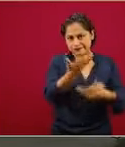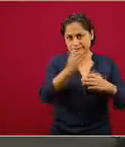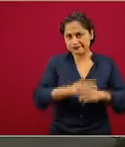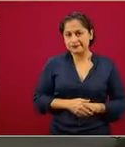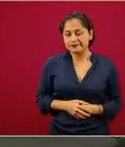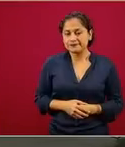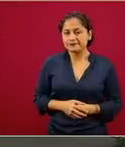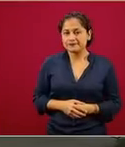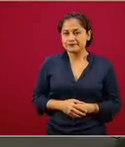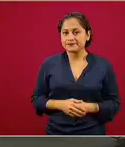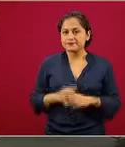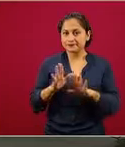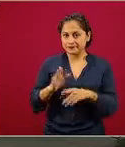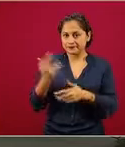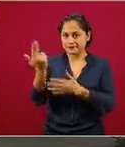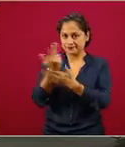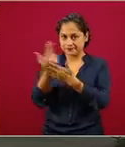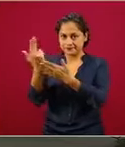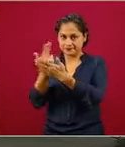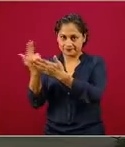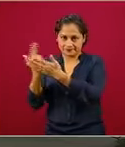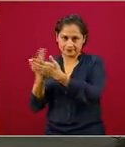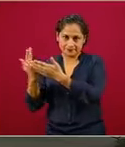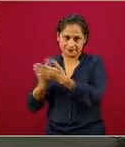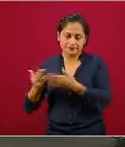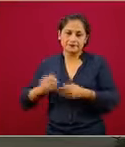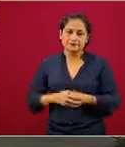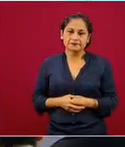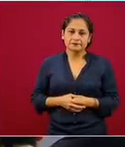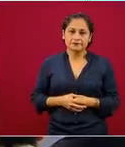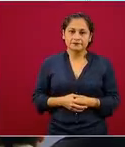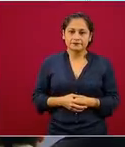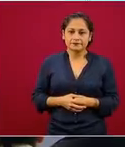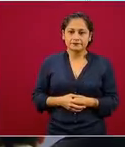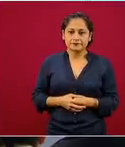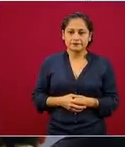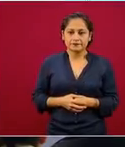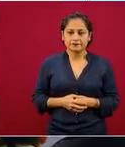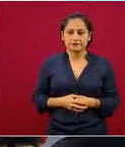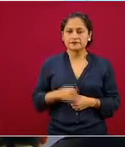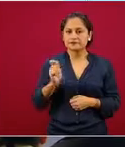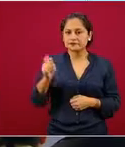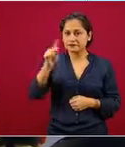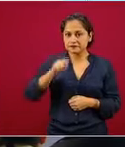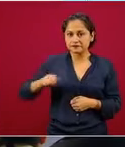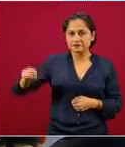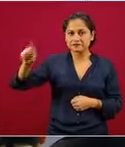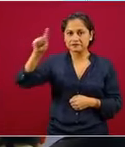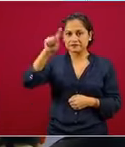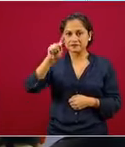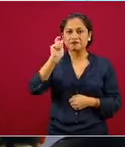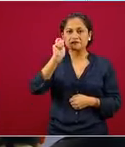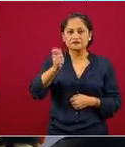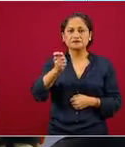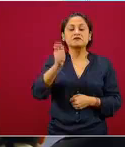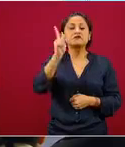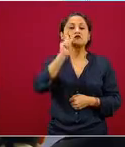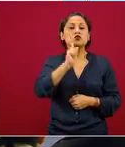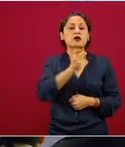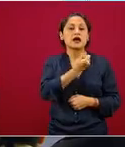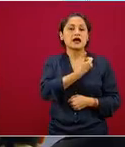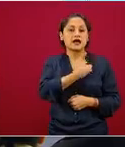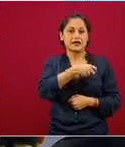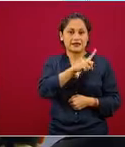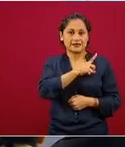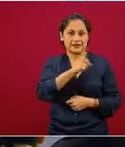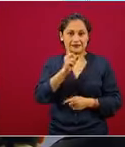los dibujitos y luego los colores para concluir. Esto quiere decir sana distancia, ahí está Susana,